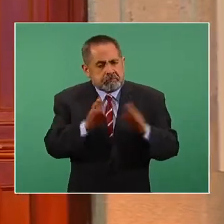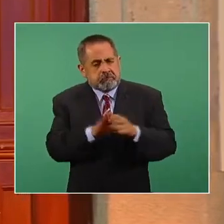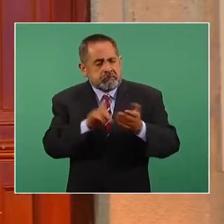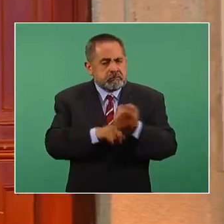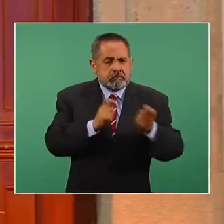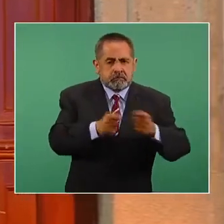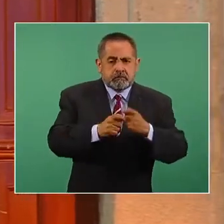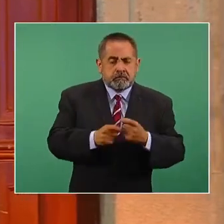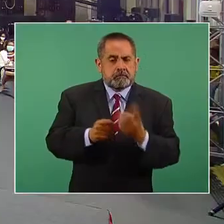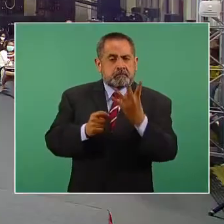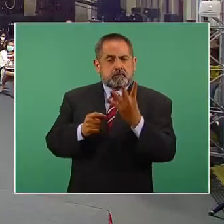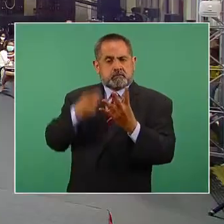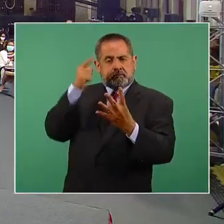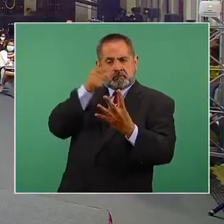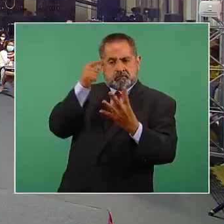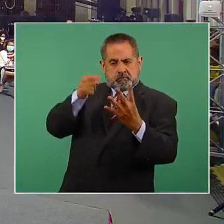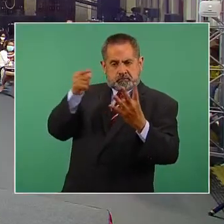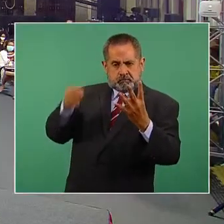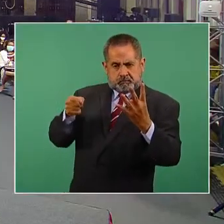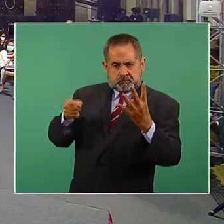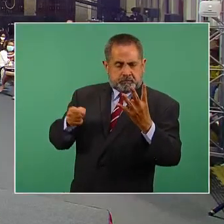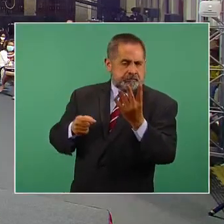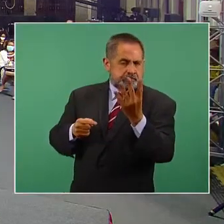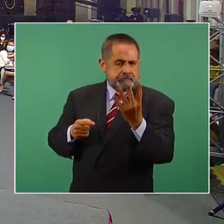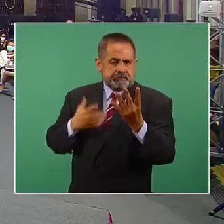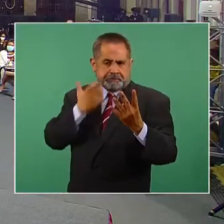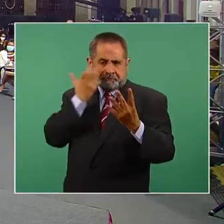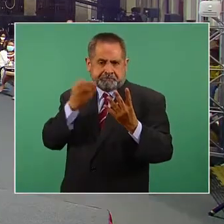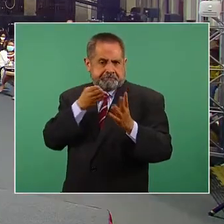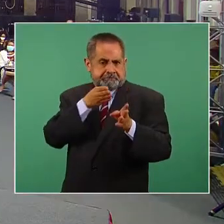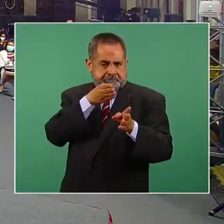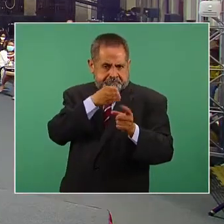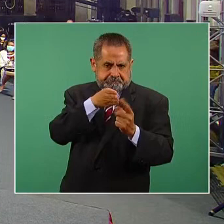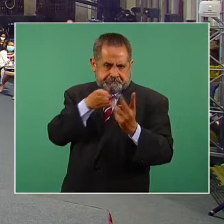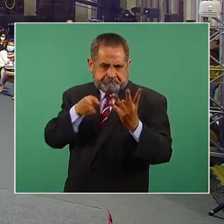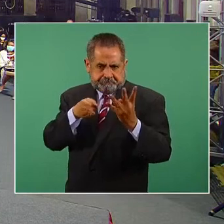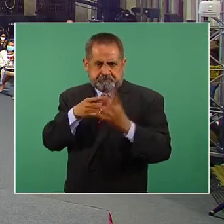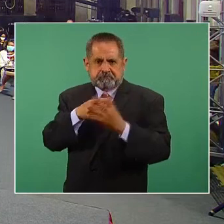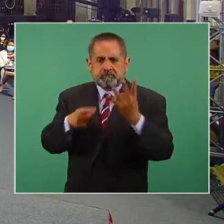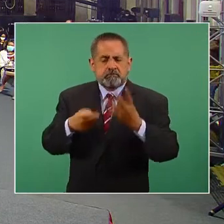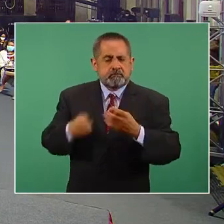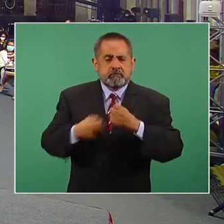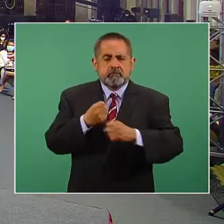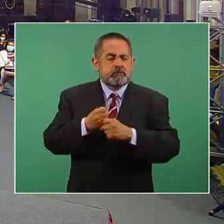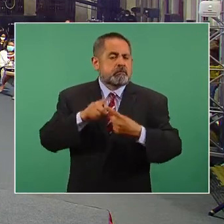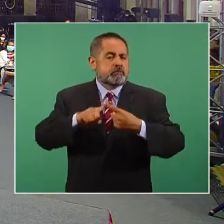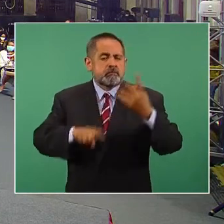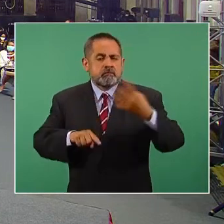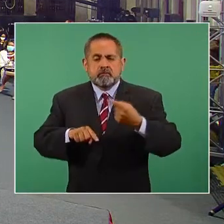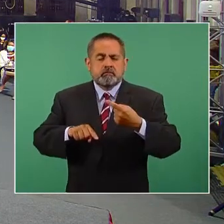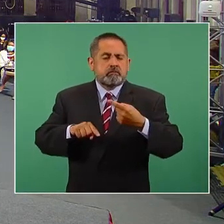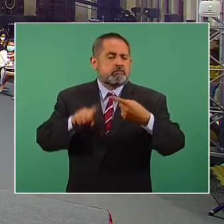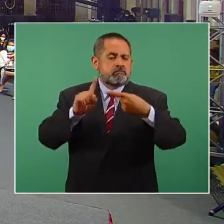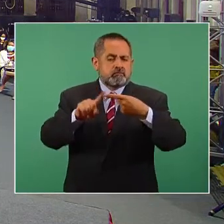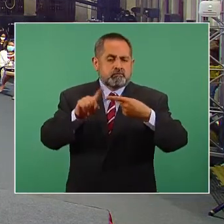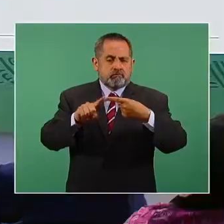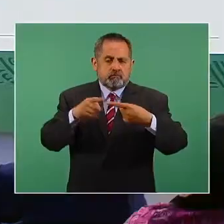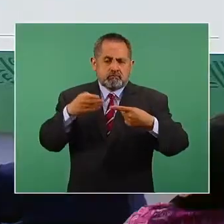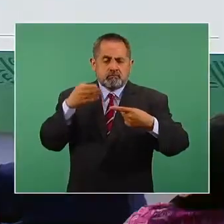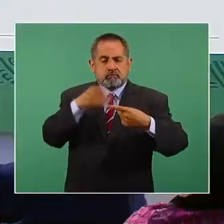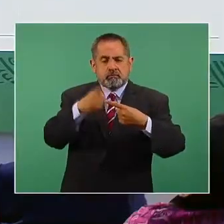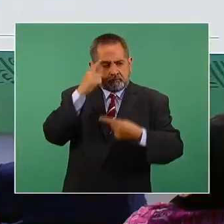principalmente 4 objetivos que nos hemos planteado a partir de este año. 1, la prevención